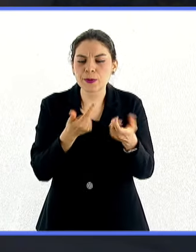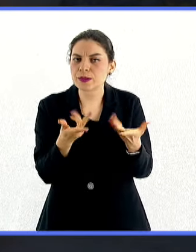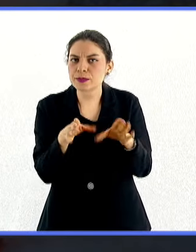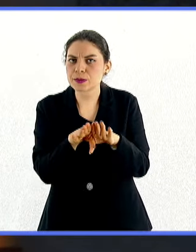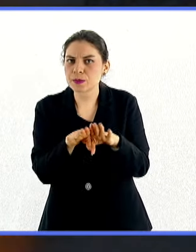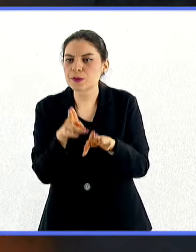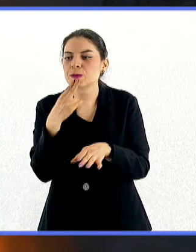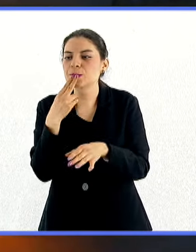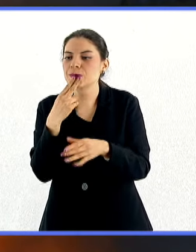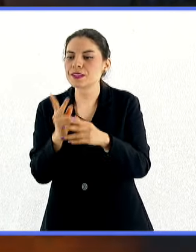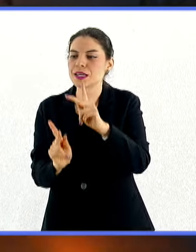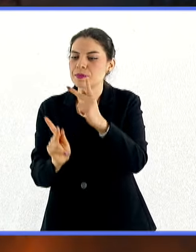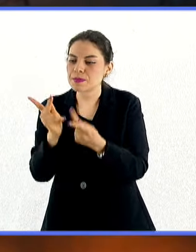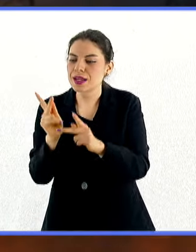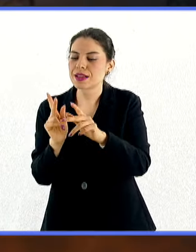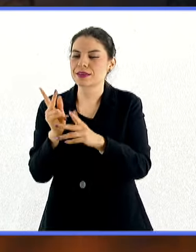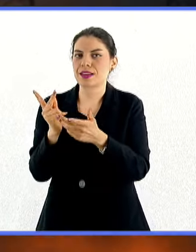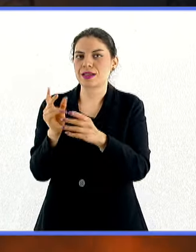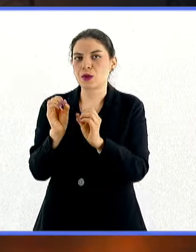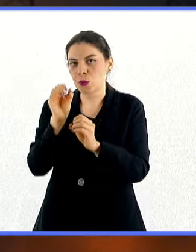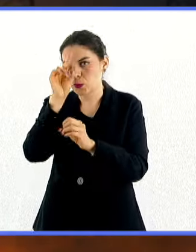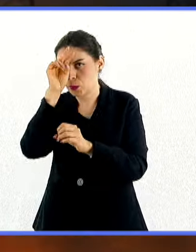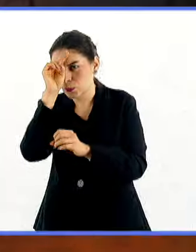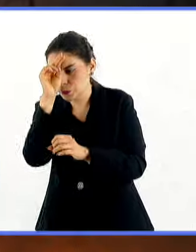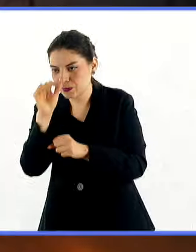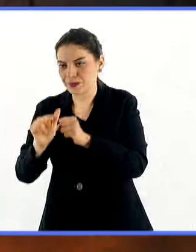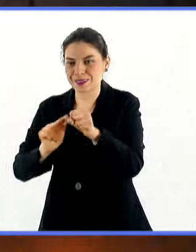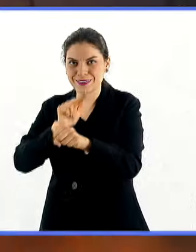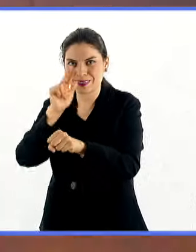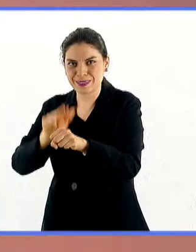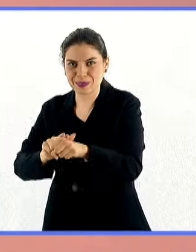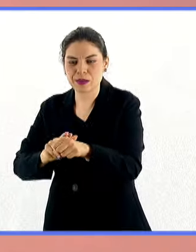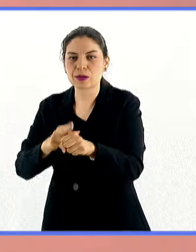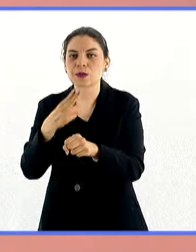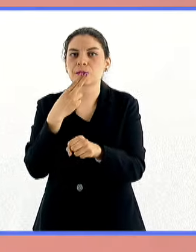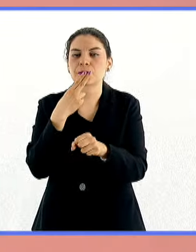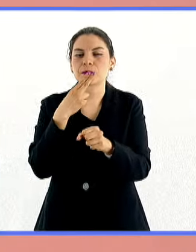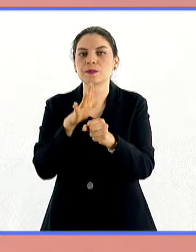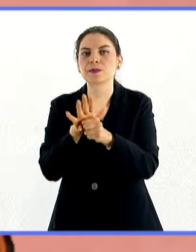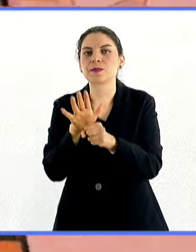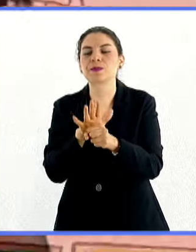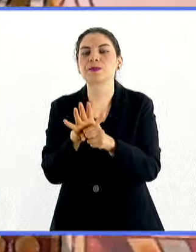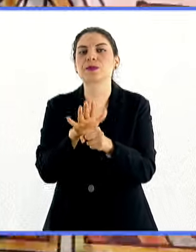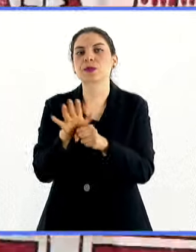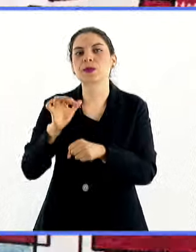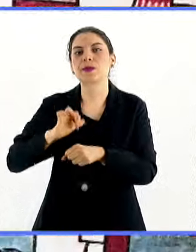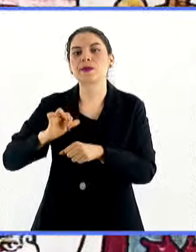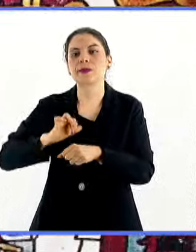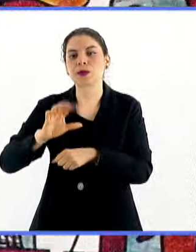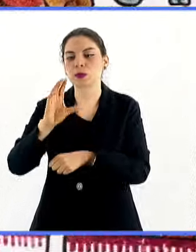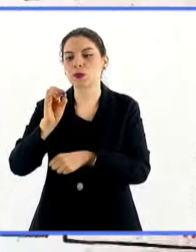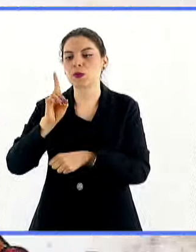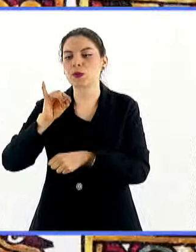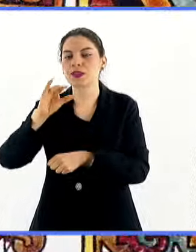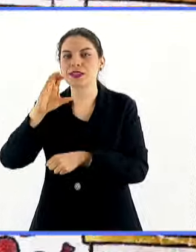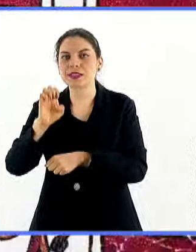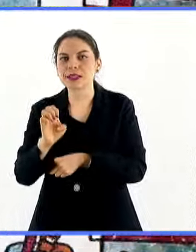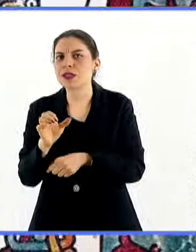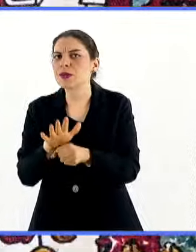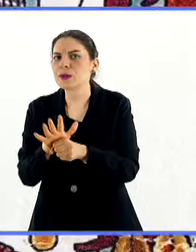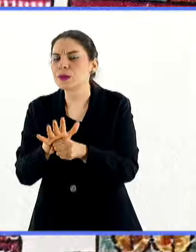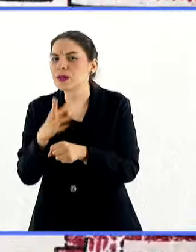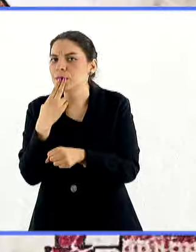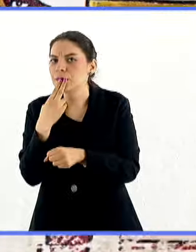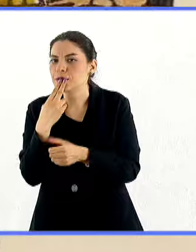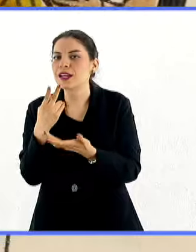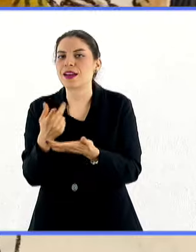naturales. Algunos de los pigmentos naturales más comunes utilizados en los códices prehispánicos incluyen el rojo, obtenido